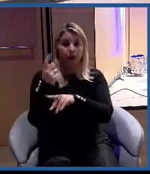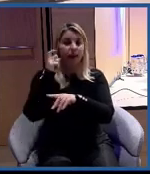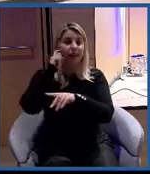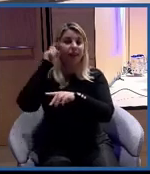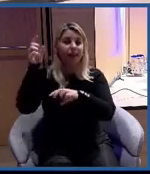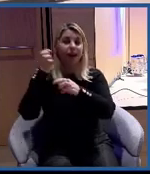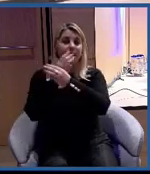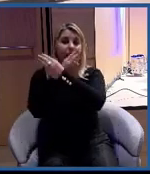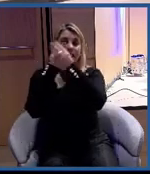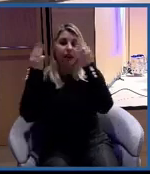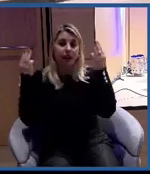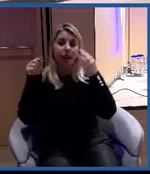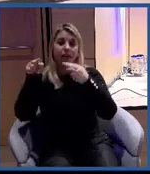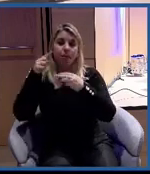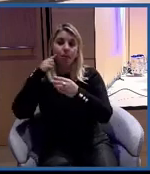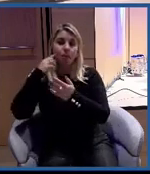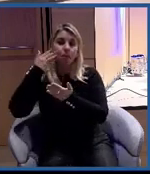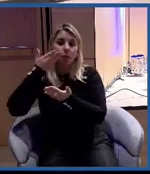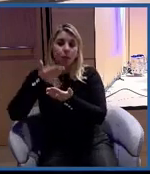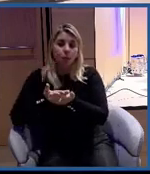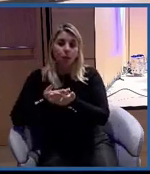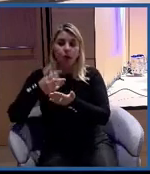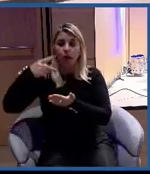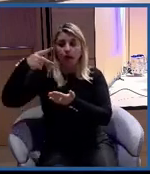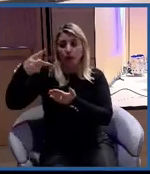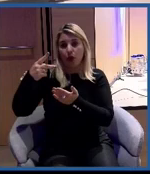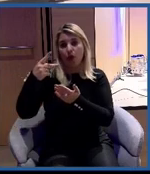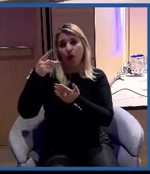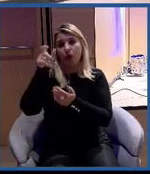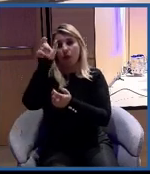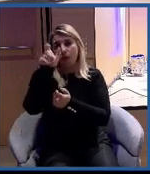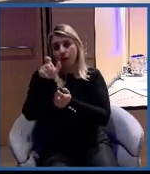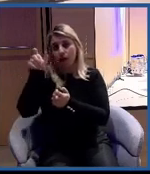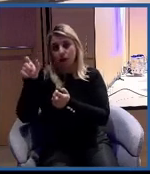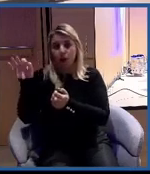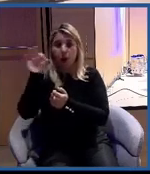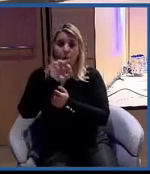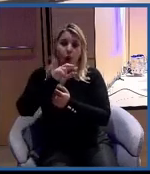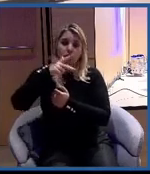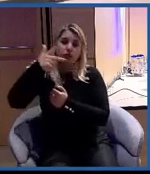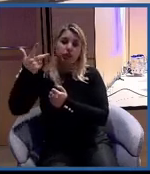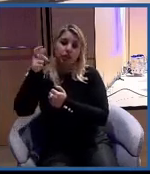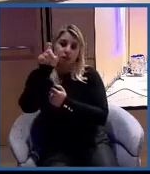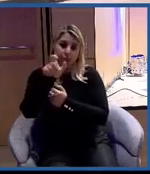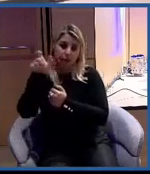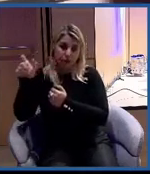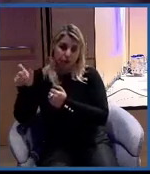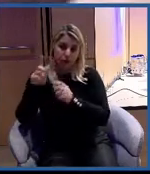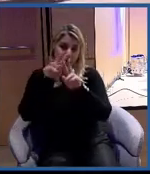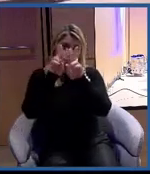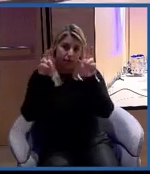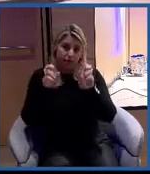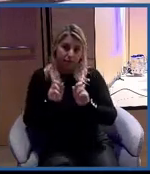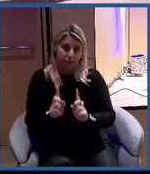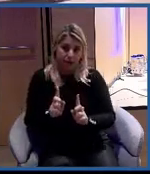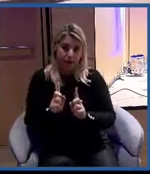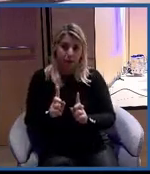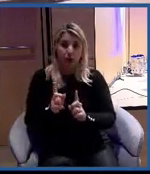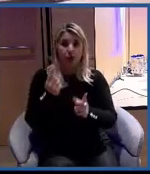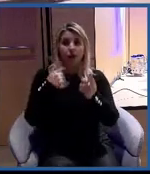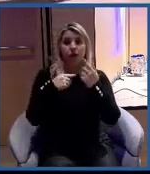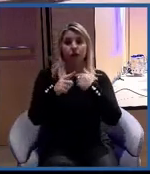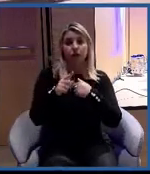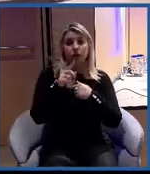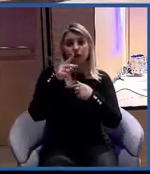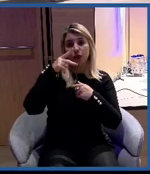general de bueno queé Proponen dos personas o tres personas distintas sobre el mismo tema ahí ven que hay dos